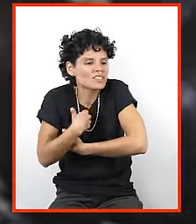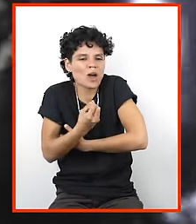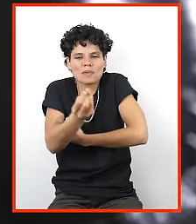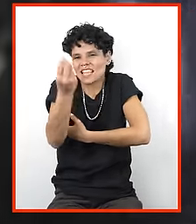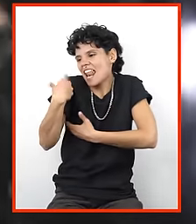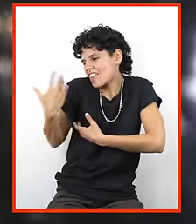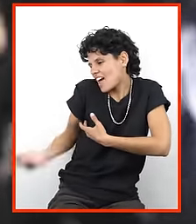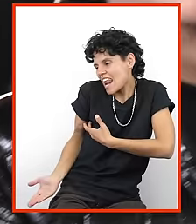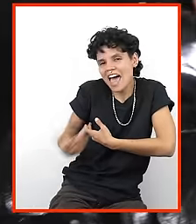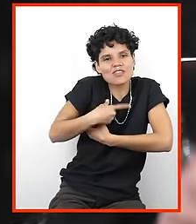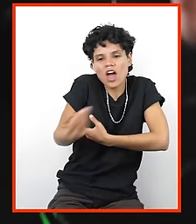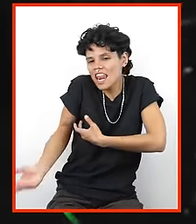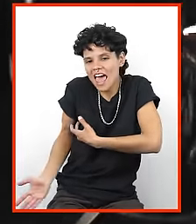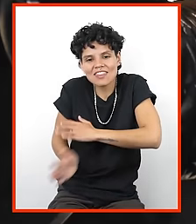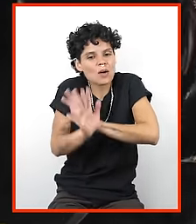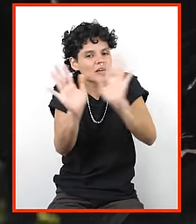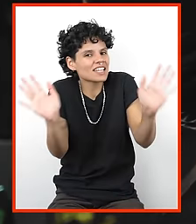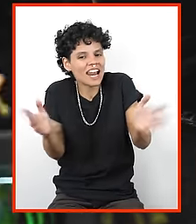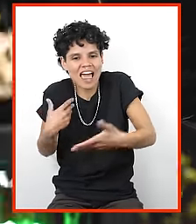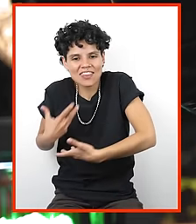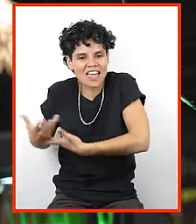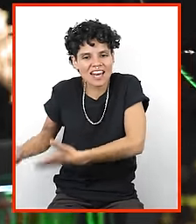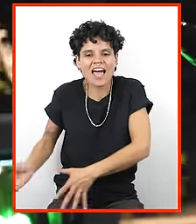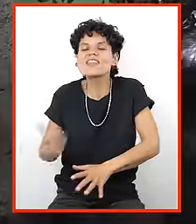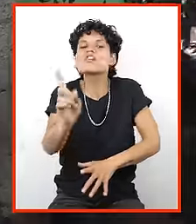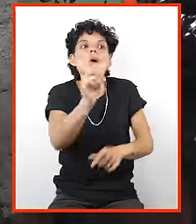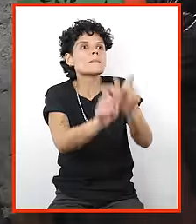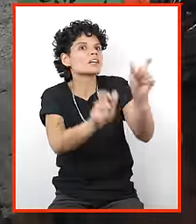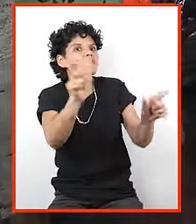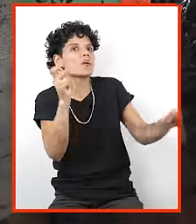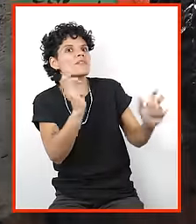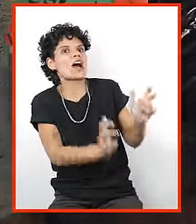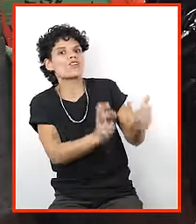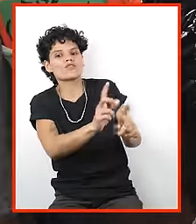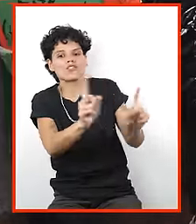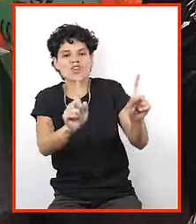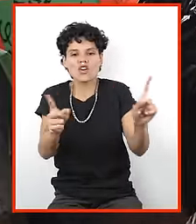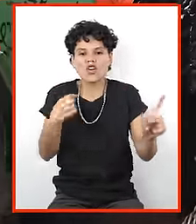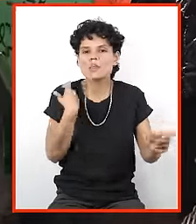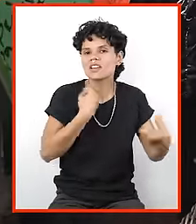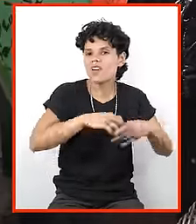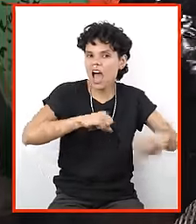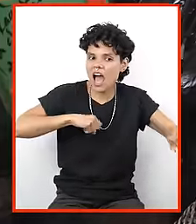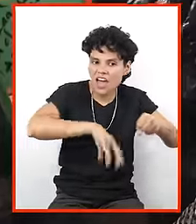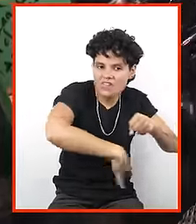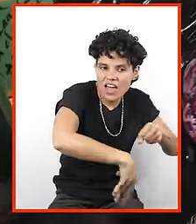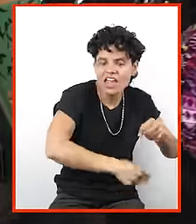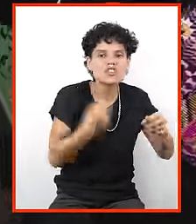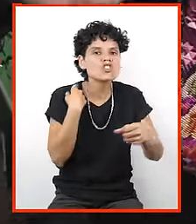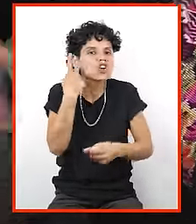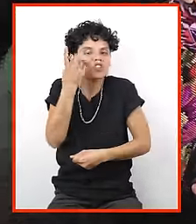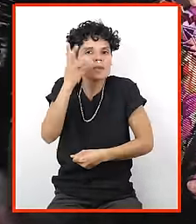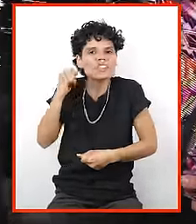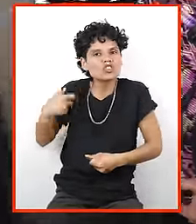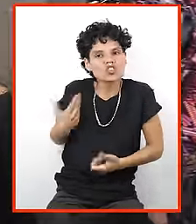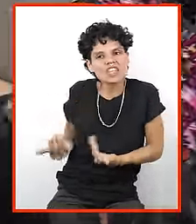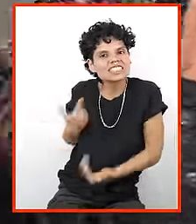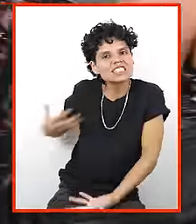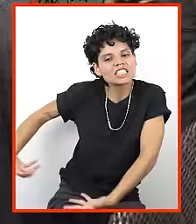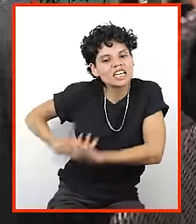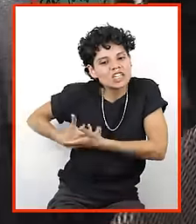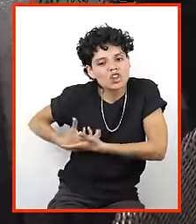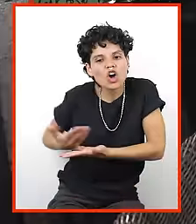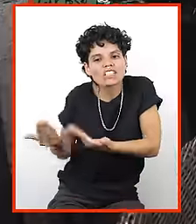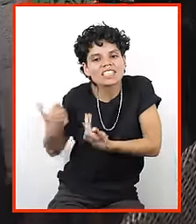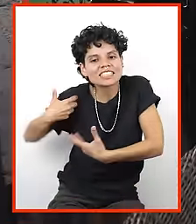Pero si no pasa nada, oye, no va a pasar nada, si no es por la gente ni porque se van a llevar algo, es porque es una